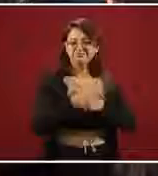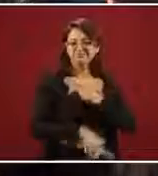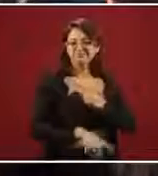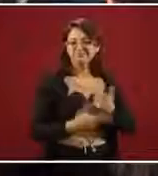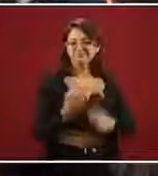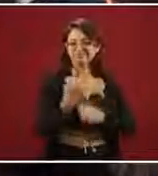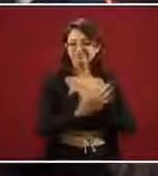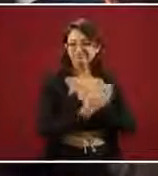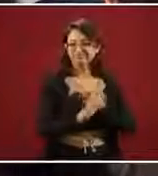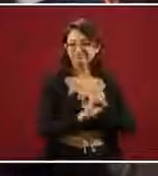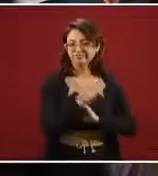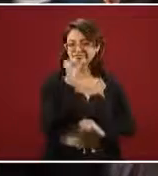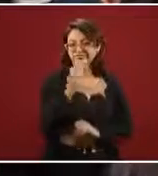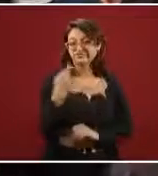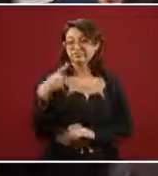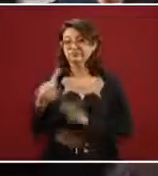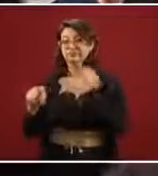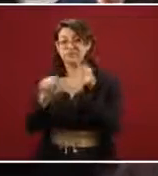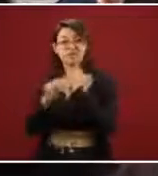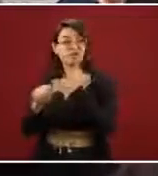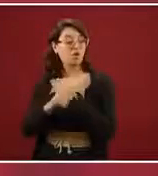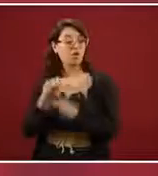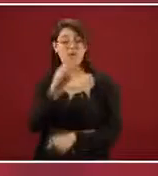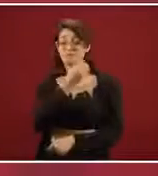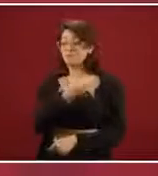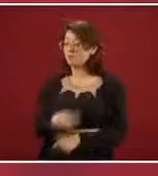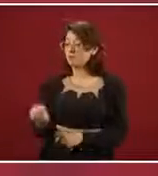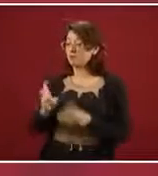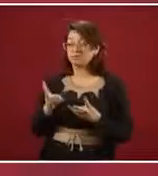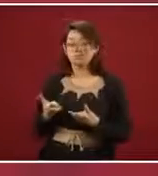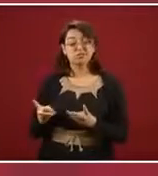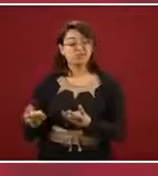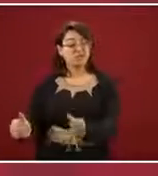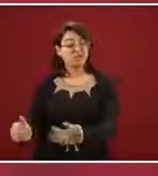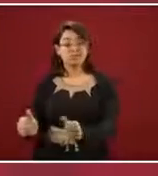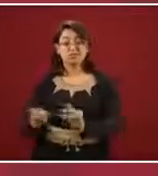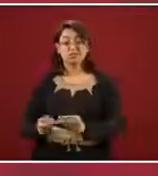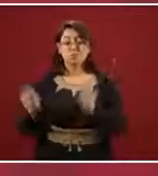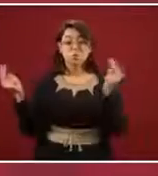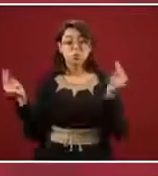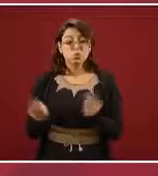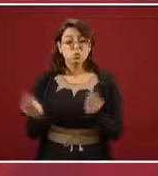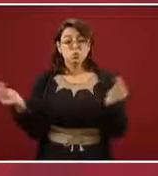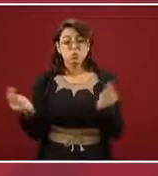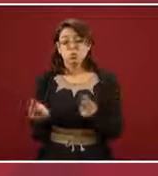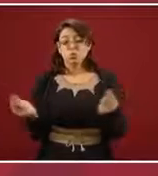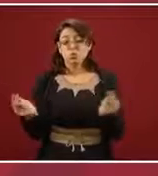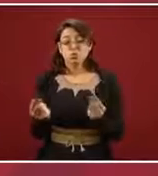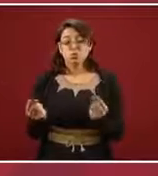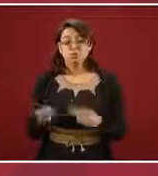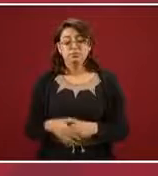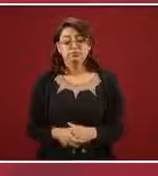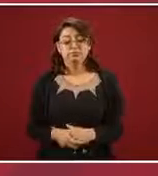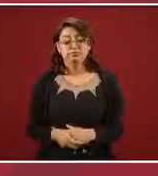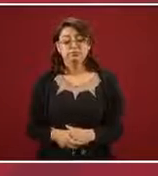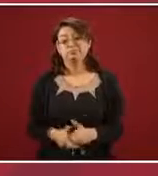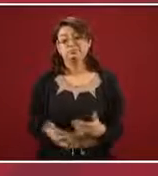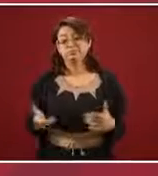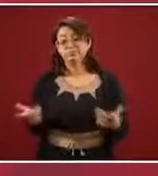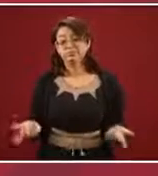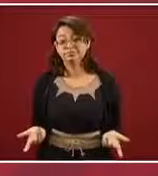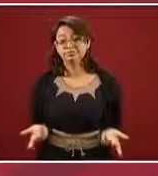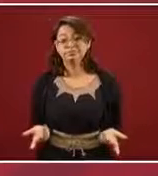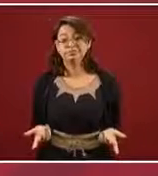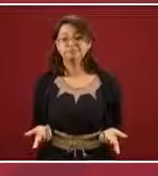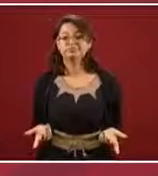el transporte es gasto fijo, indispensable, necesario. Pero entonces,